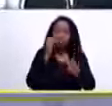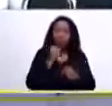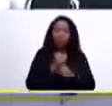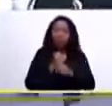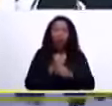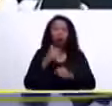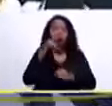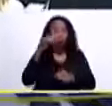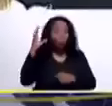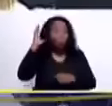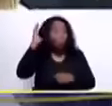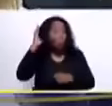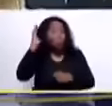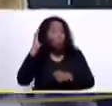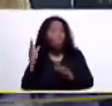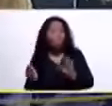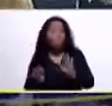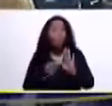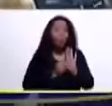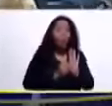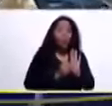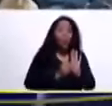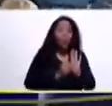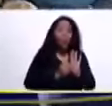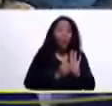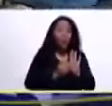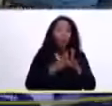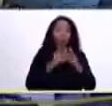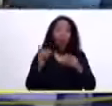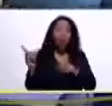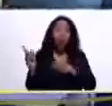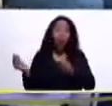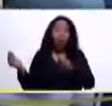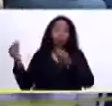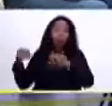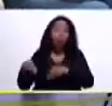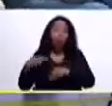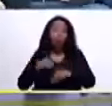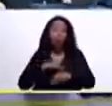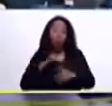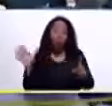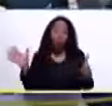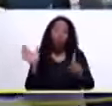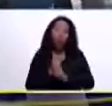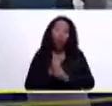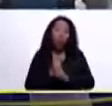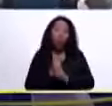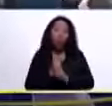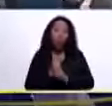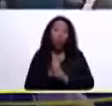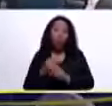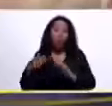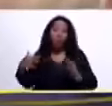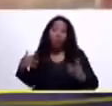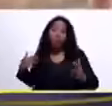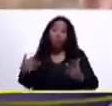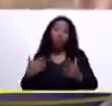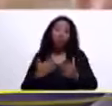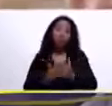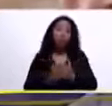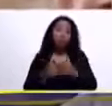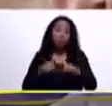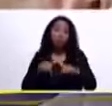consciente de la aplicación de todos estos acuerdos que hemos logrado a lo largo de este